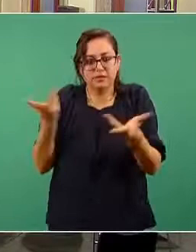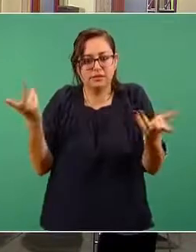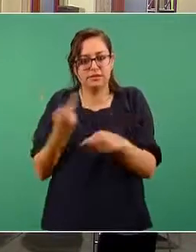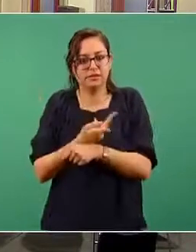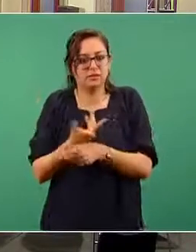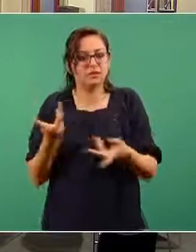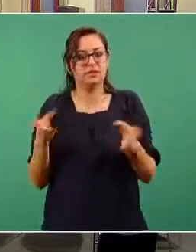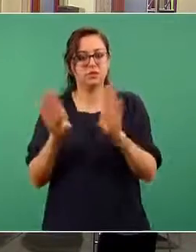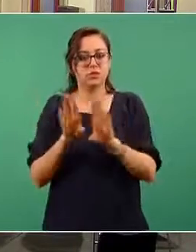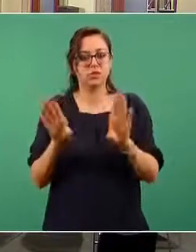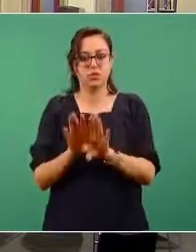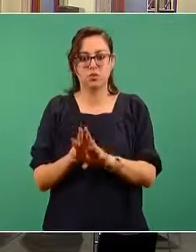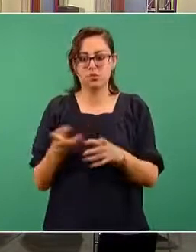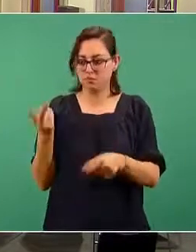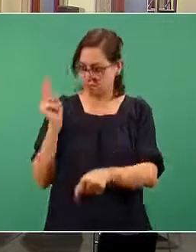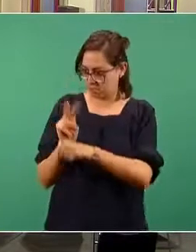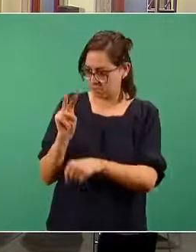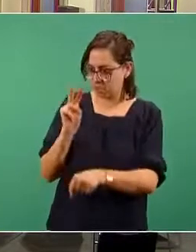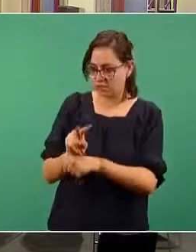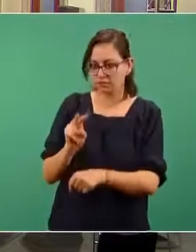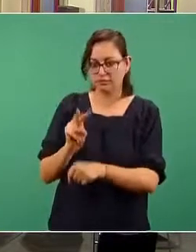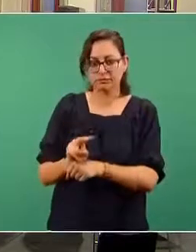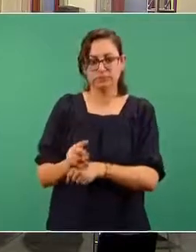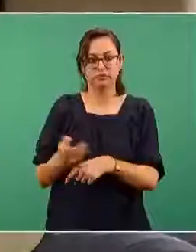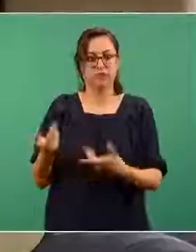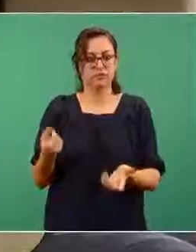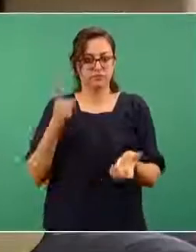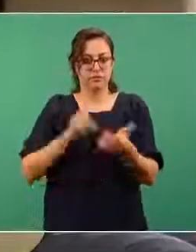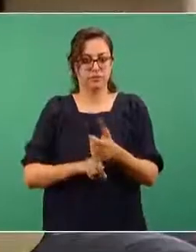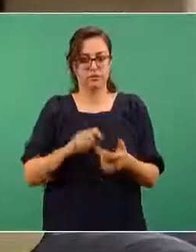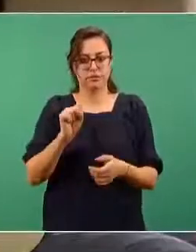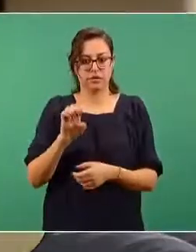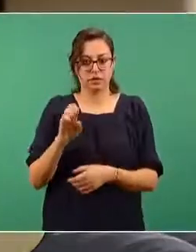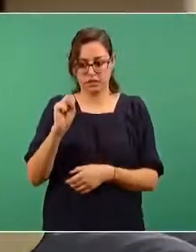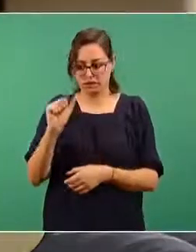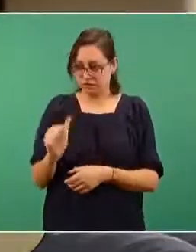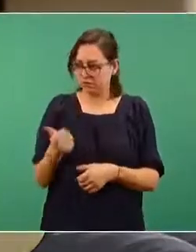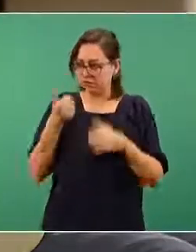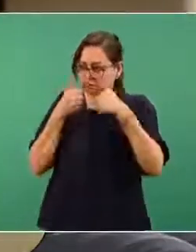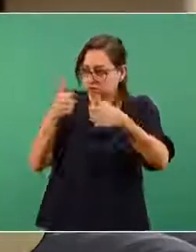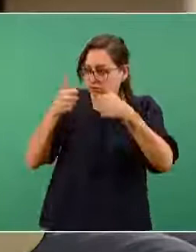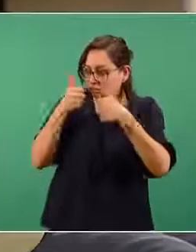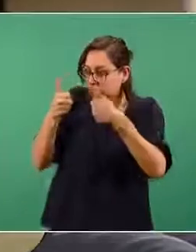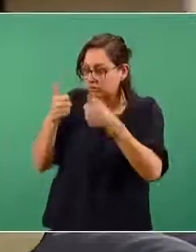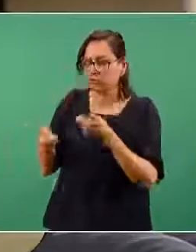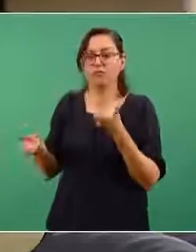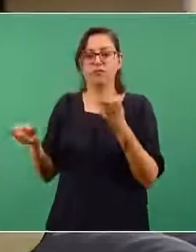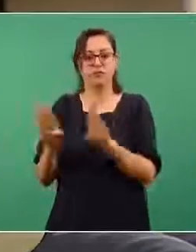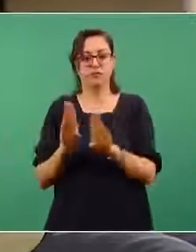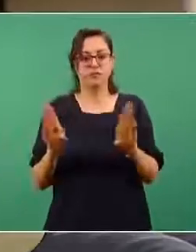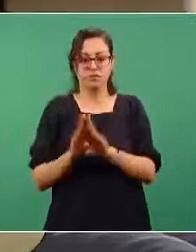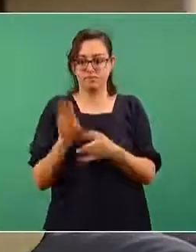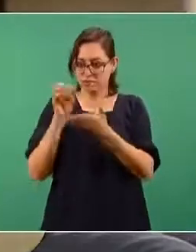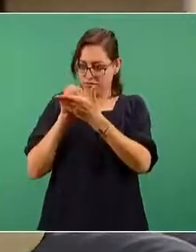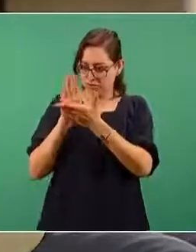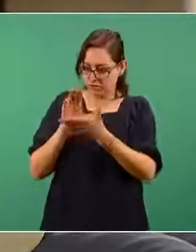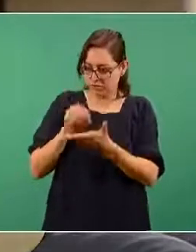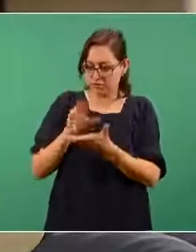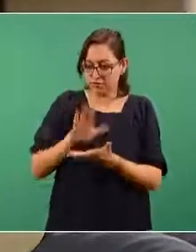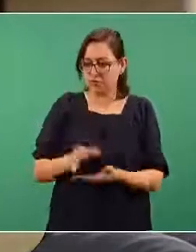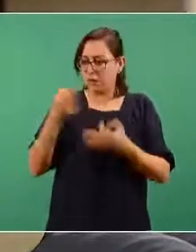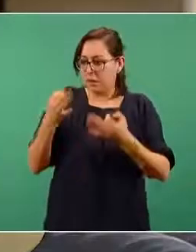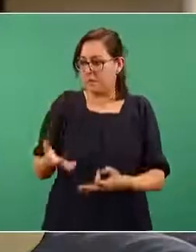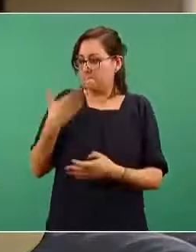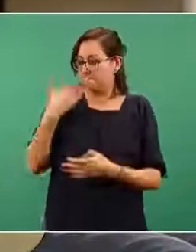Saber cómo se vigila desde la Secretaría de Salud la aplicación de estas vacunas, o cómo se puede llevar como un registro y un rastreo de cómo